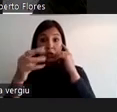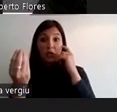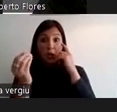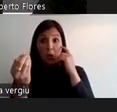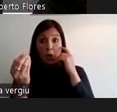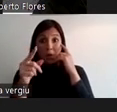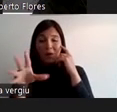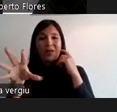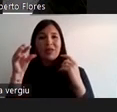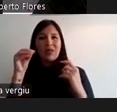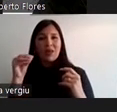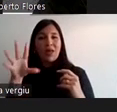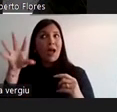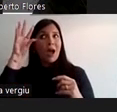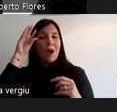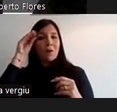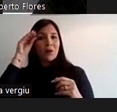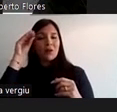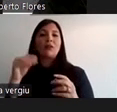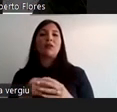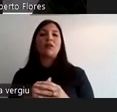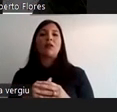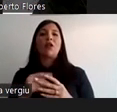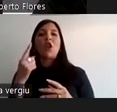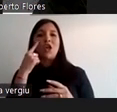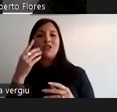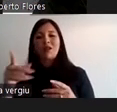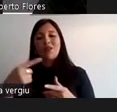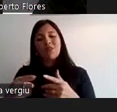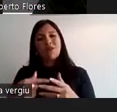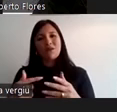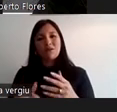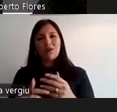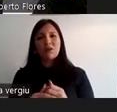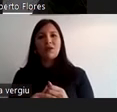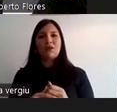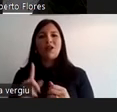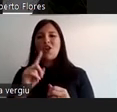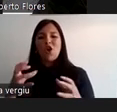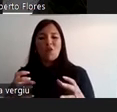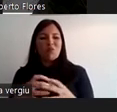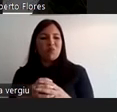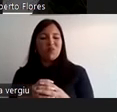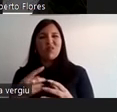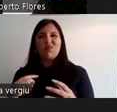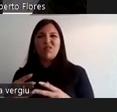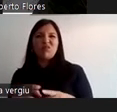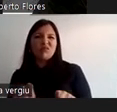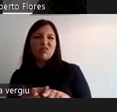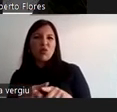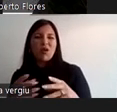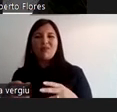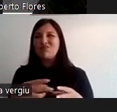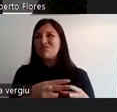aprender conocer algo distinto y no un servicio enlatado que a veces lo siente con los mismos puntos